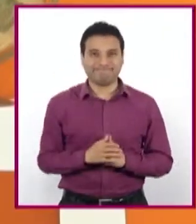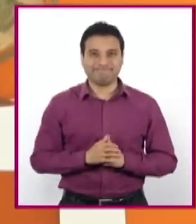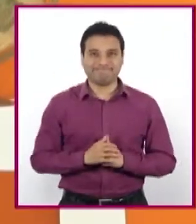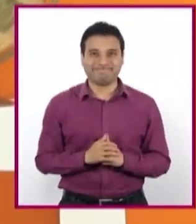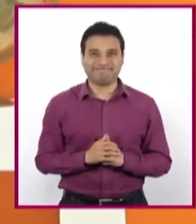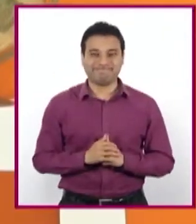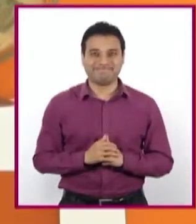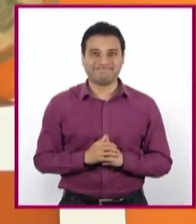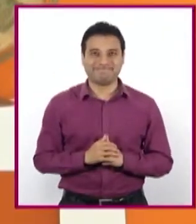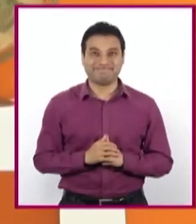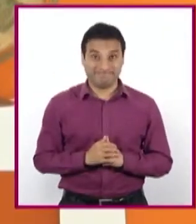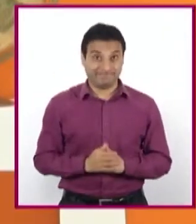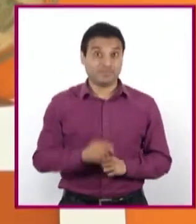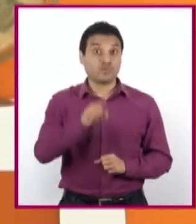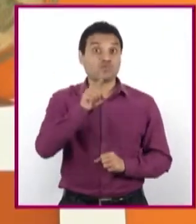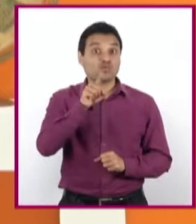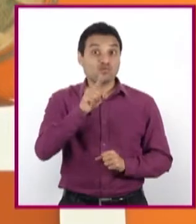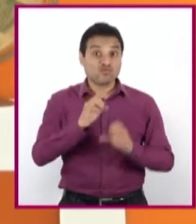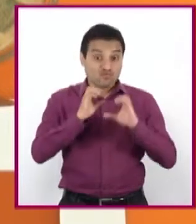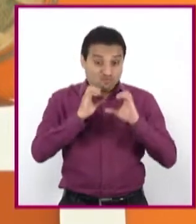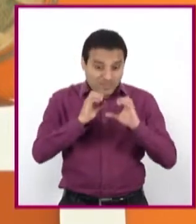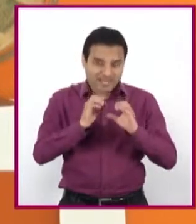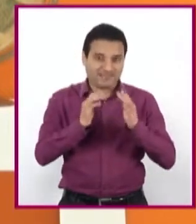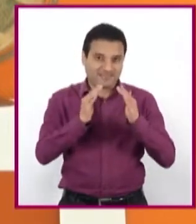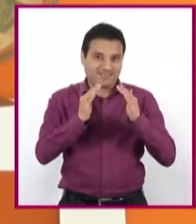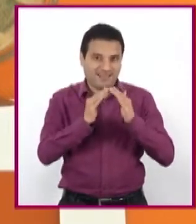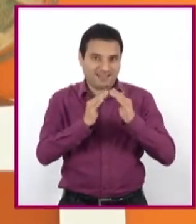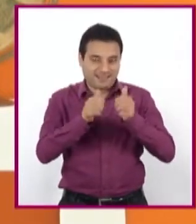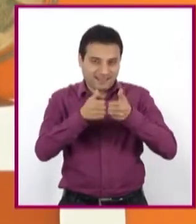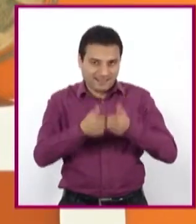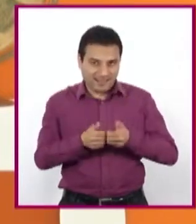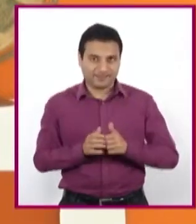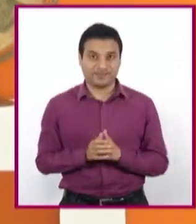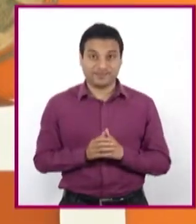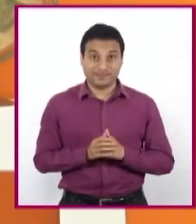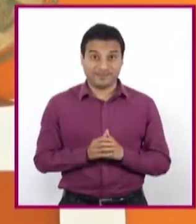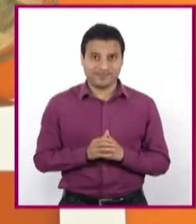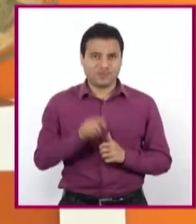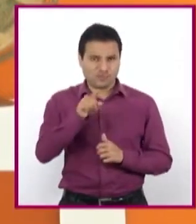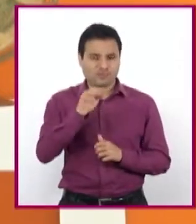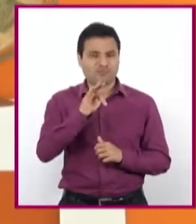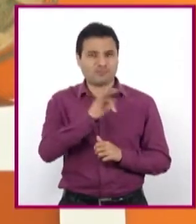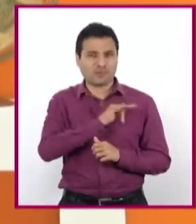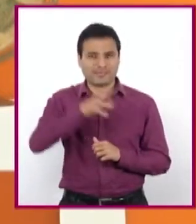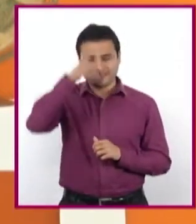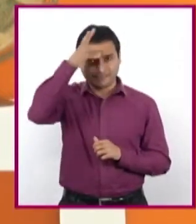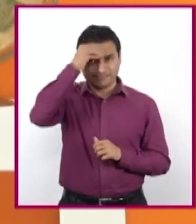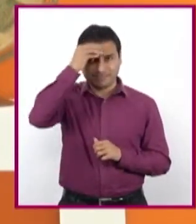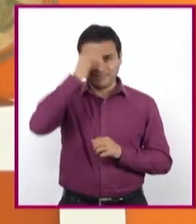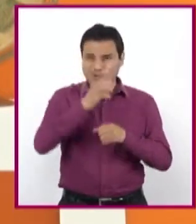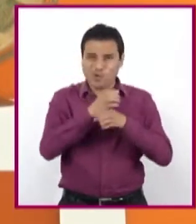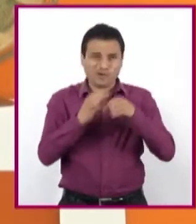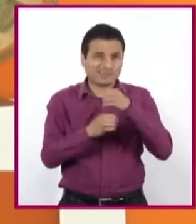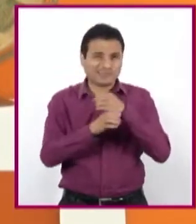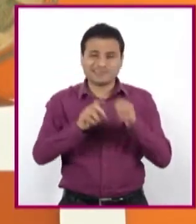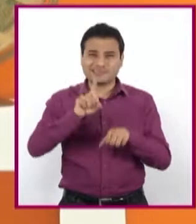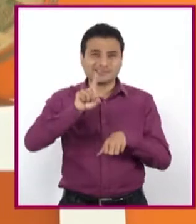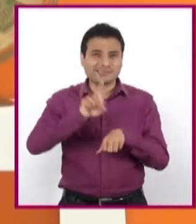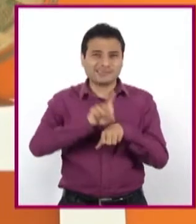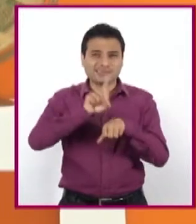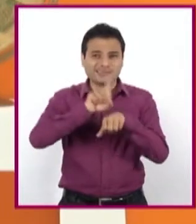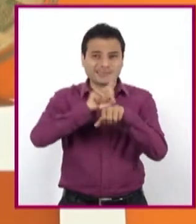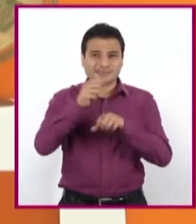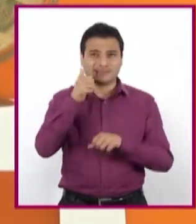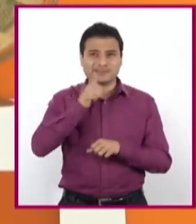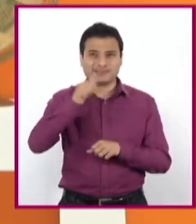Y mientras nos cuidamos quedándonos en casa, les invitamos a unirse al reto de aprender algo nuevo cada día. Así podremos volver